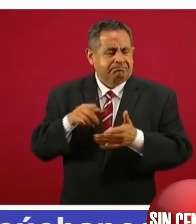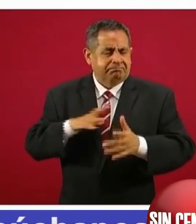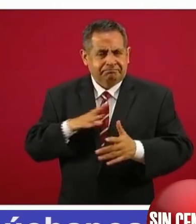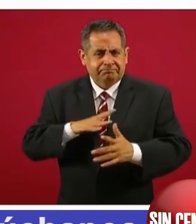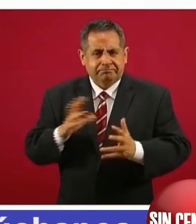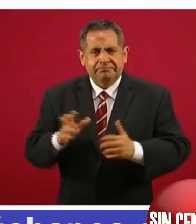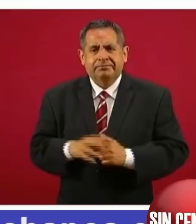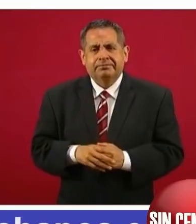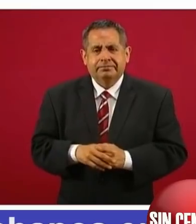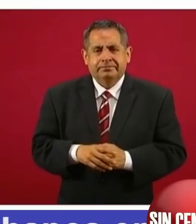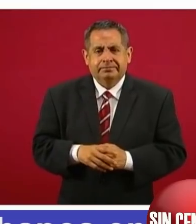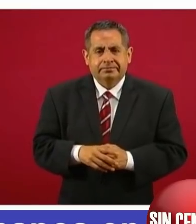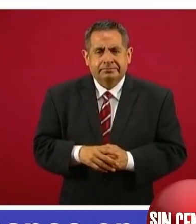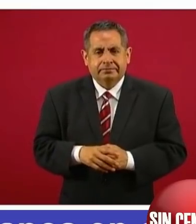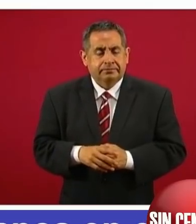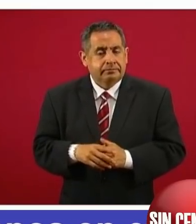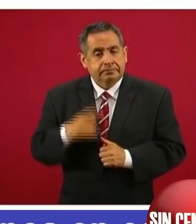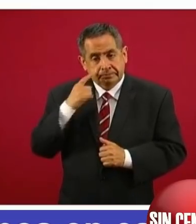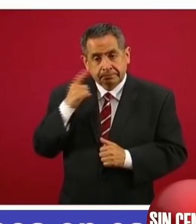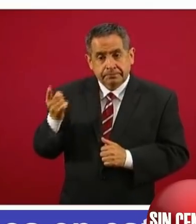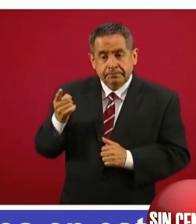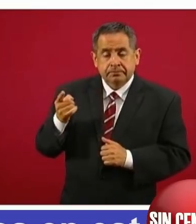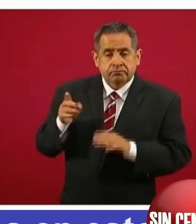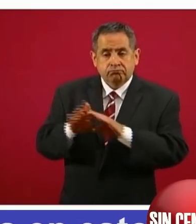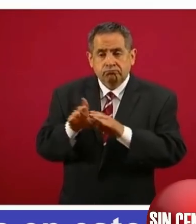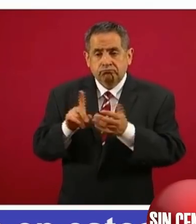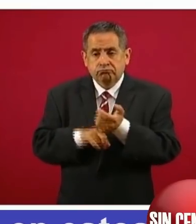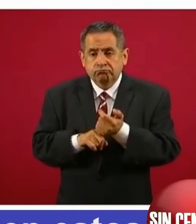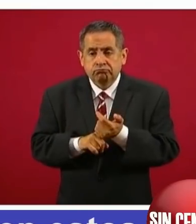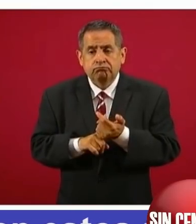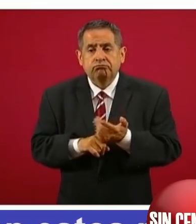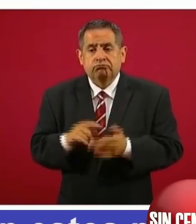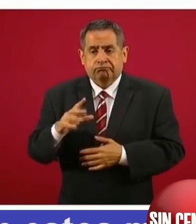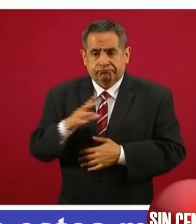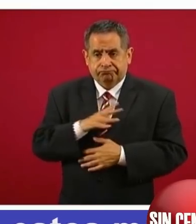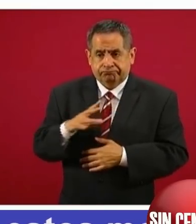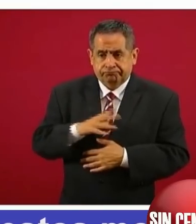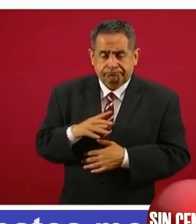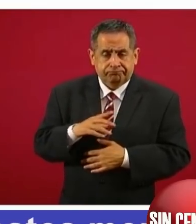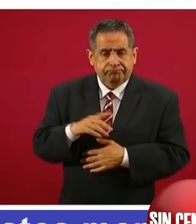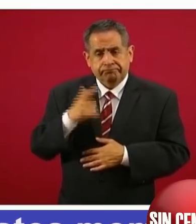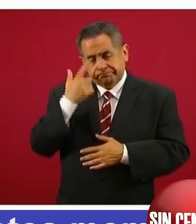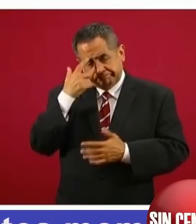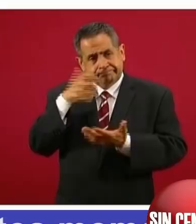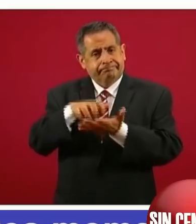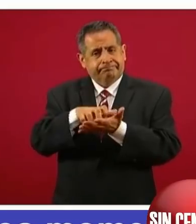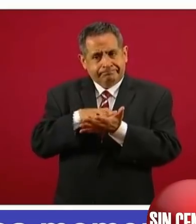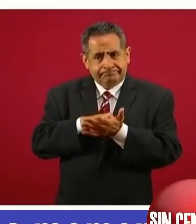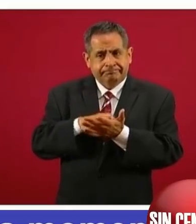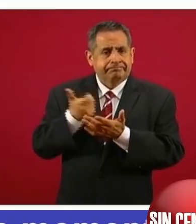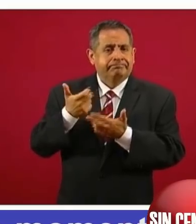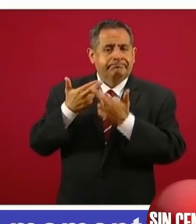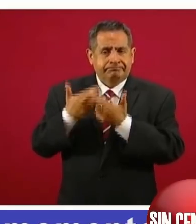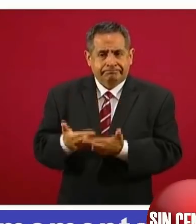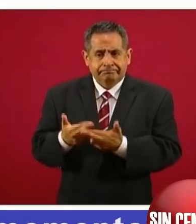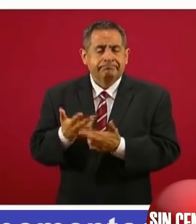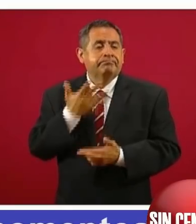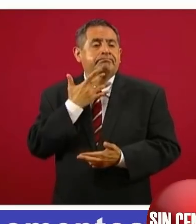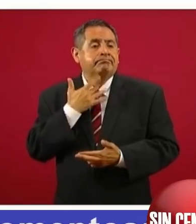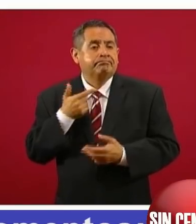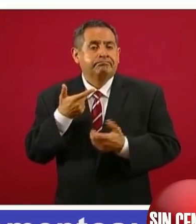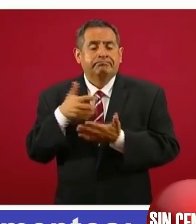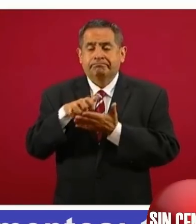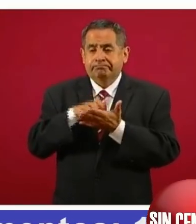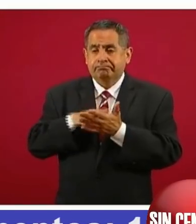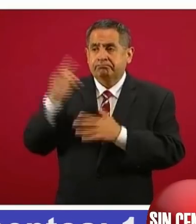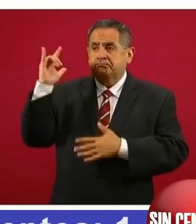aquí mostramos a ustedes las economías que se van a tener en distancias y por lo tanto en combustible. Esto